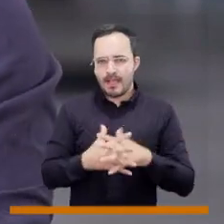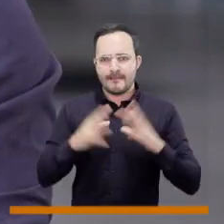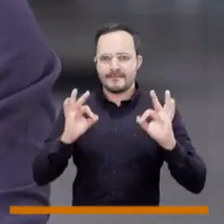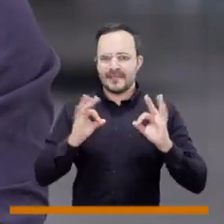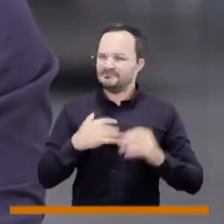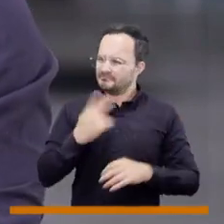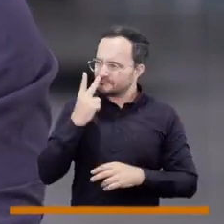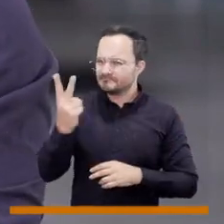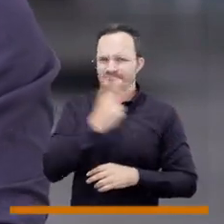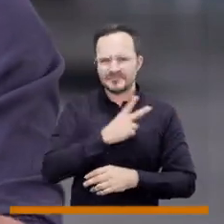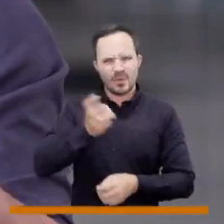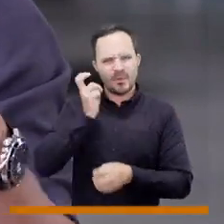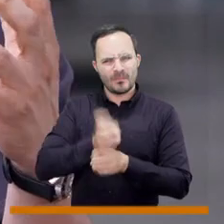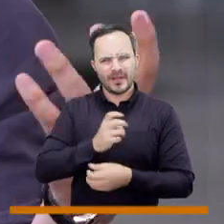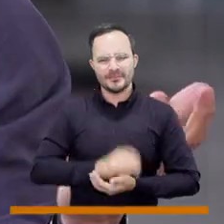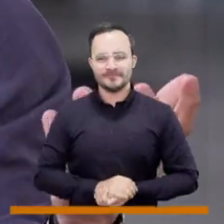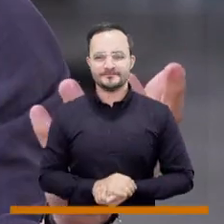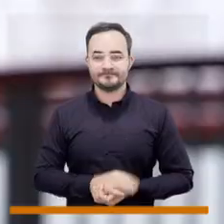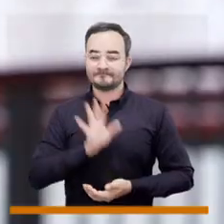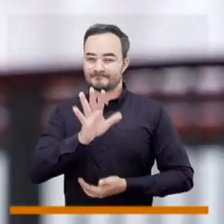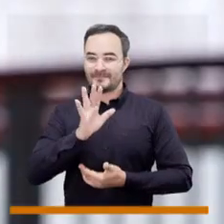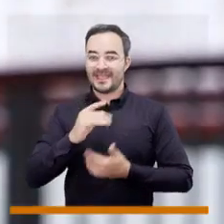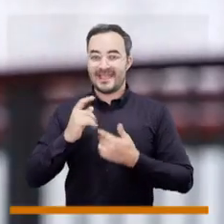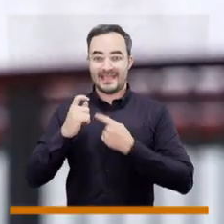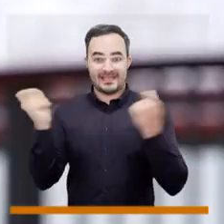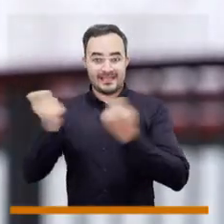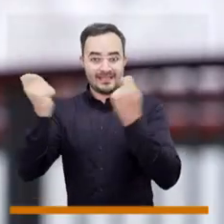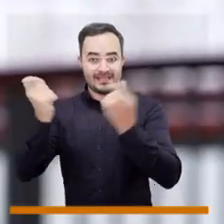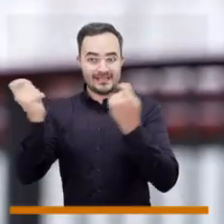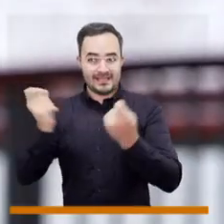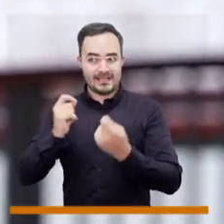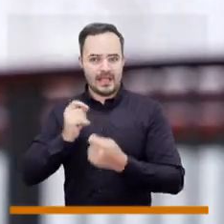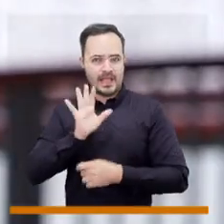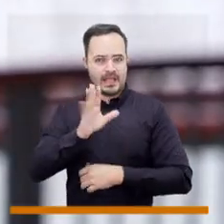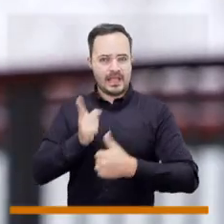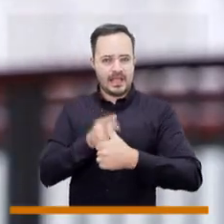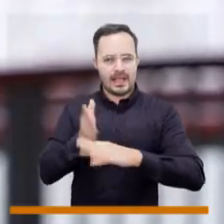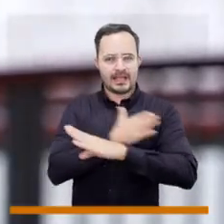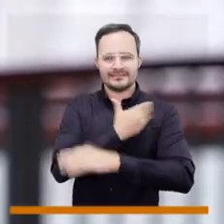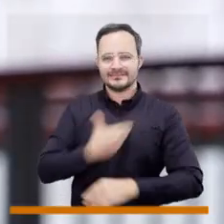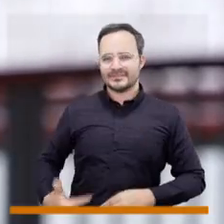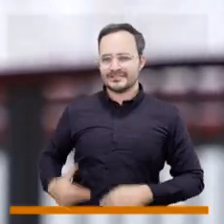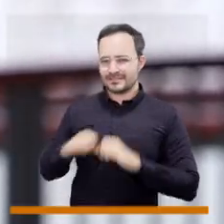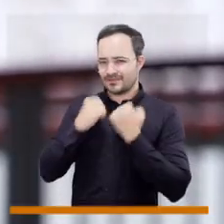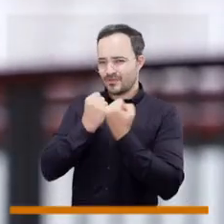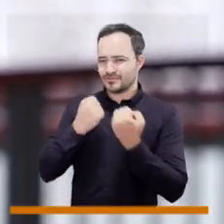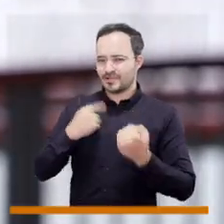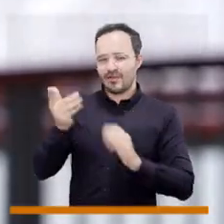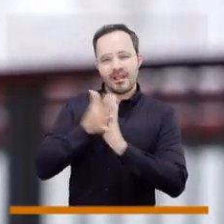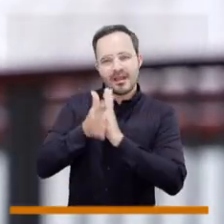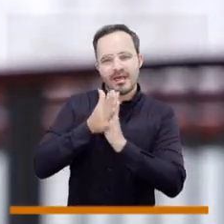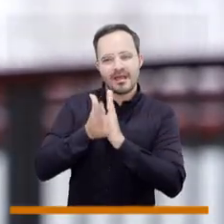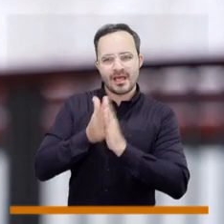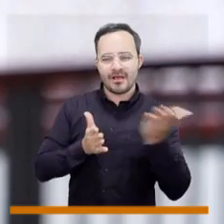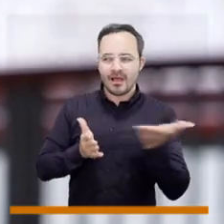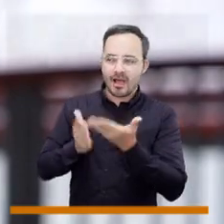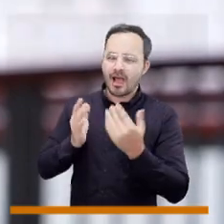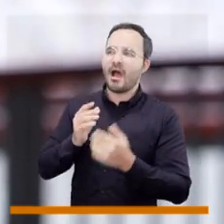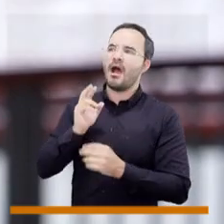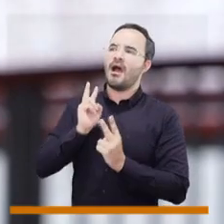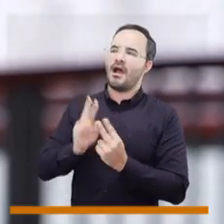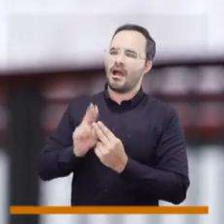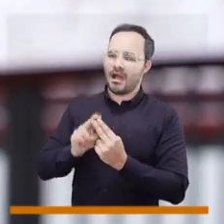un hogar, pero ha sido demasiado difícil. Antes de irnos a un corte, escuchemos al presidente del Consejo en su